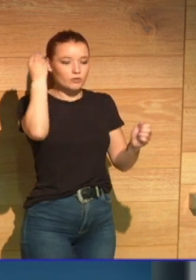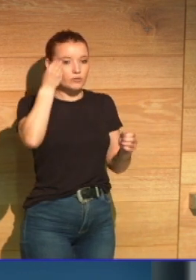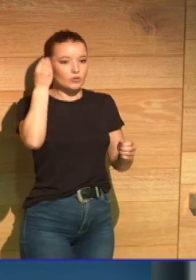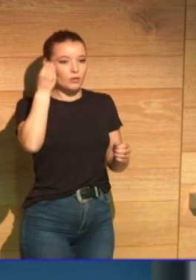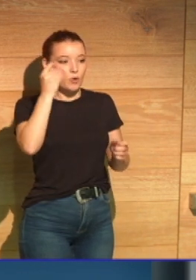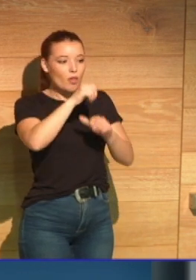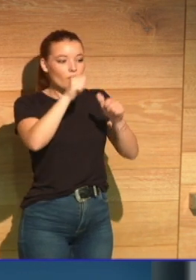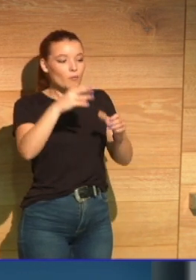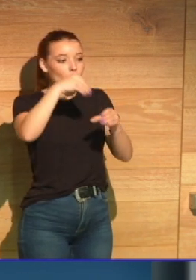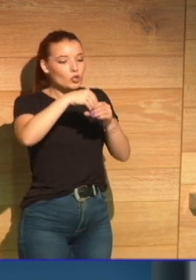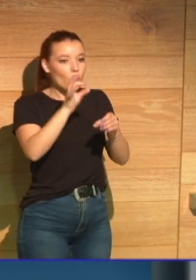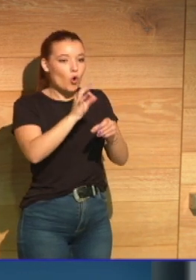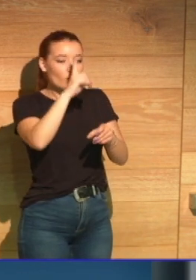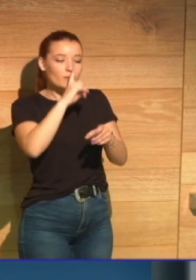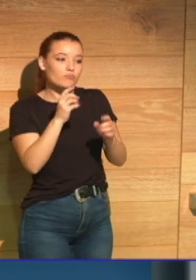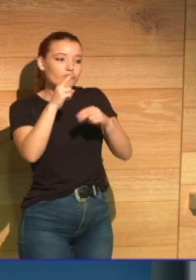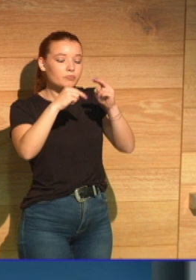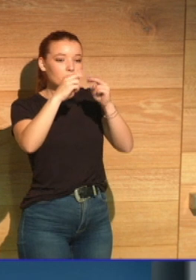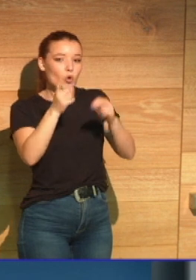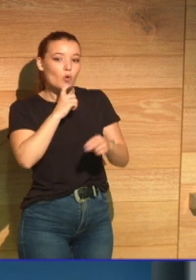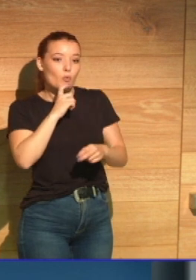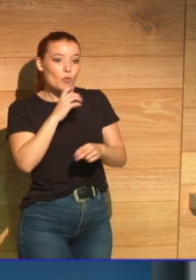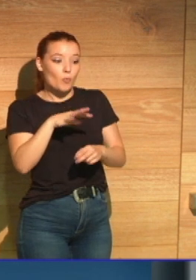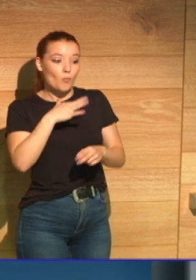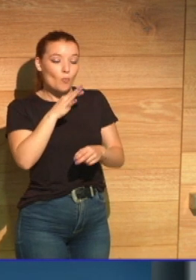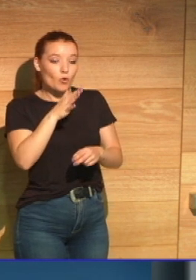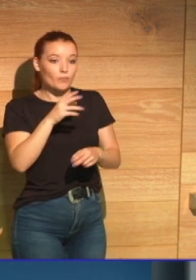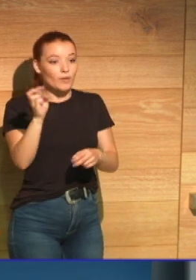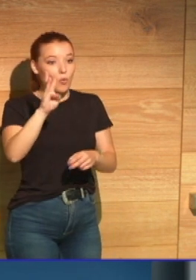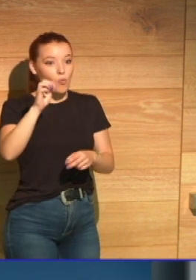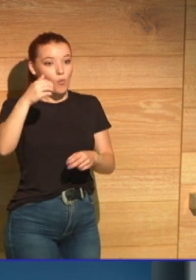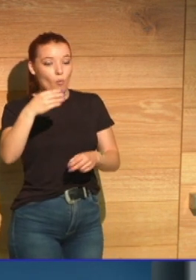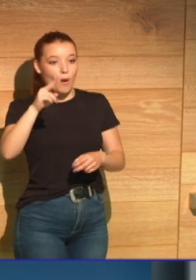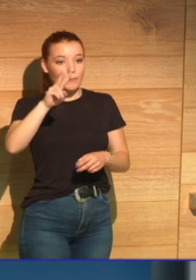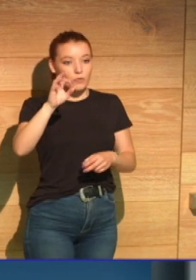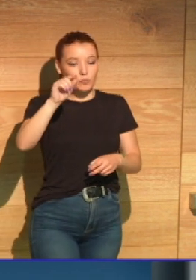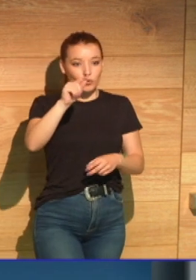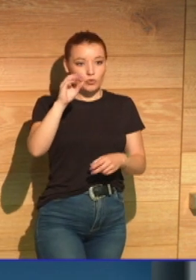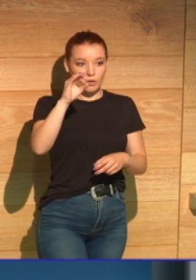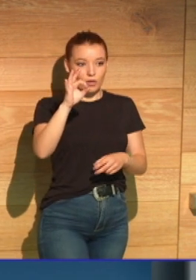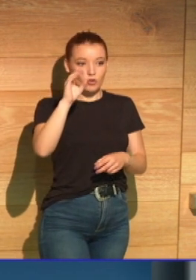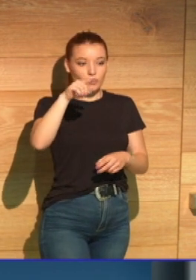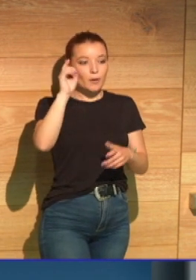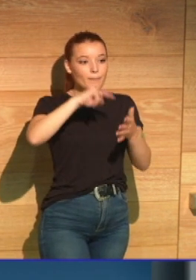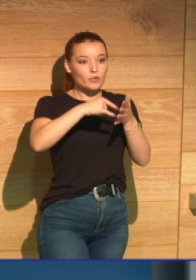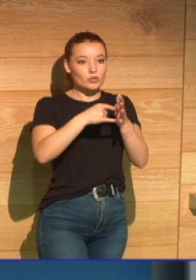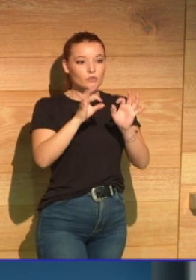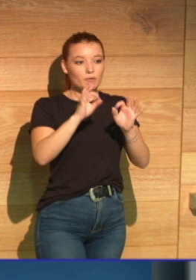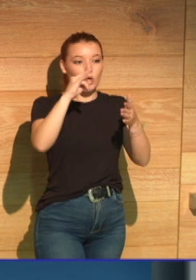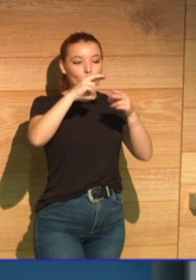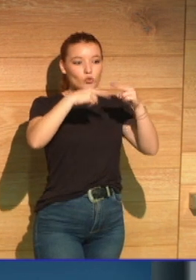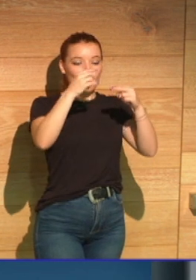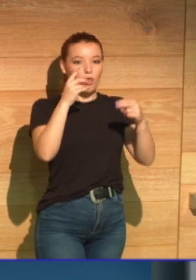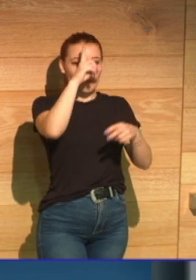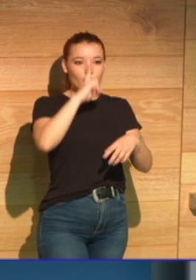la construcción de la imagen. Porque digamos que la web 2.0 también armó un proyecto de construcción de imagen totalmente distinta, que aquí diciéndoles a